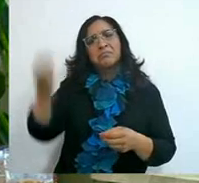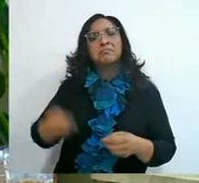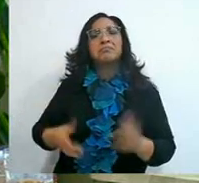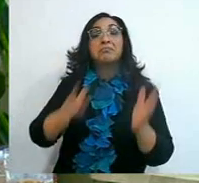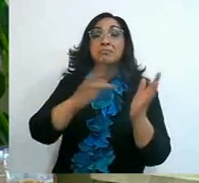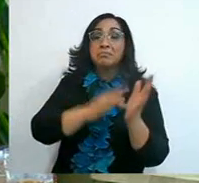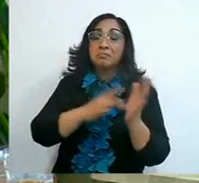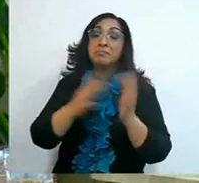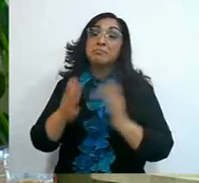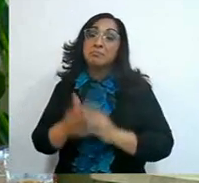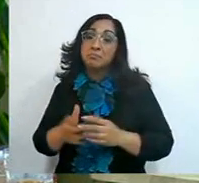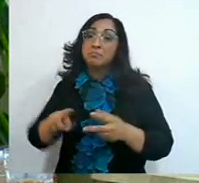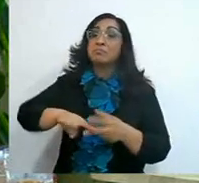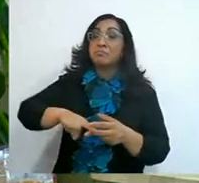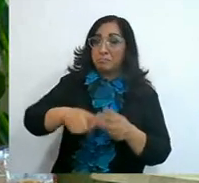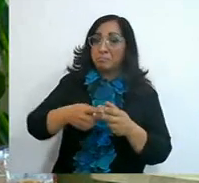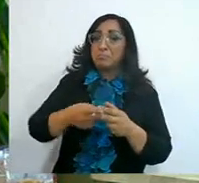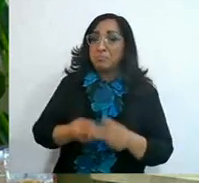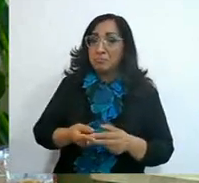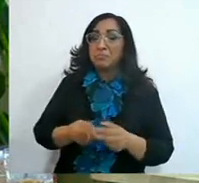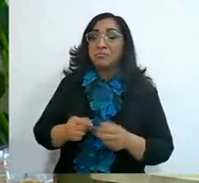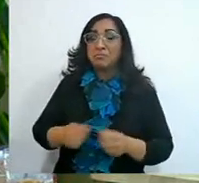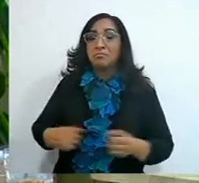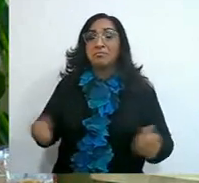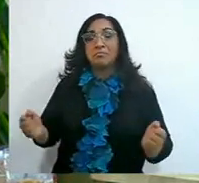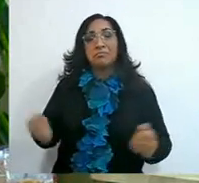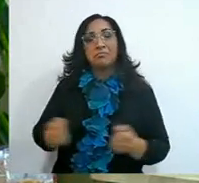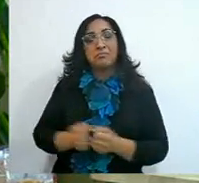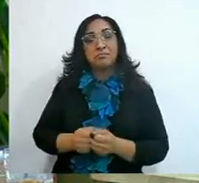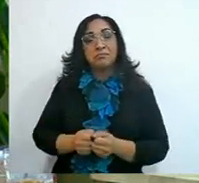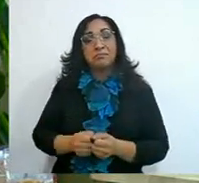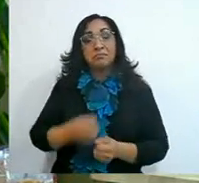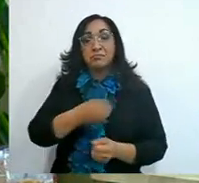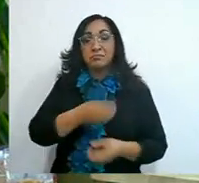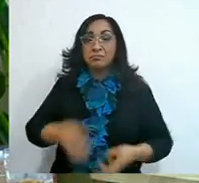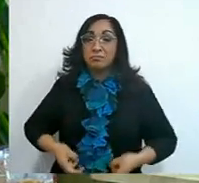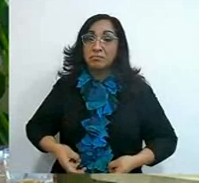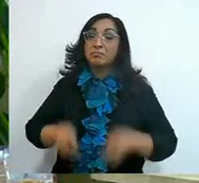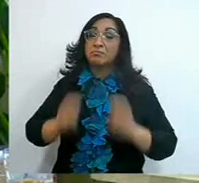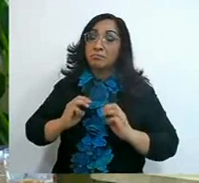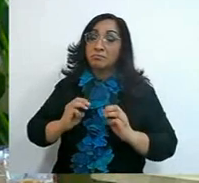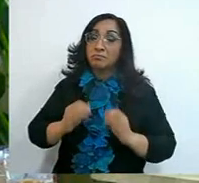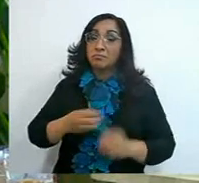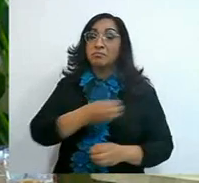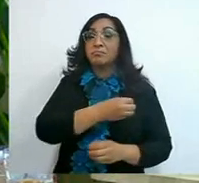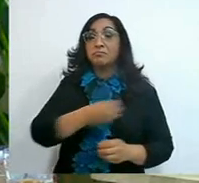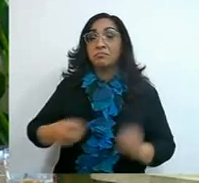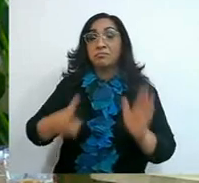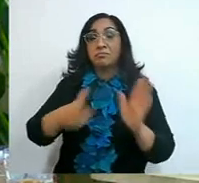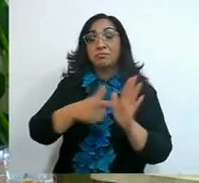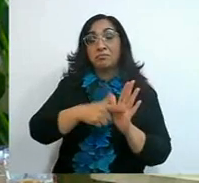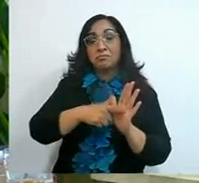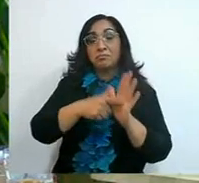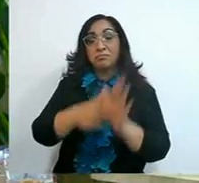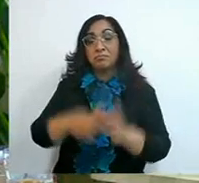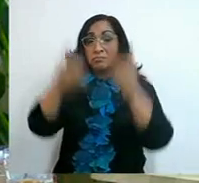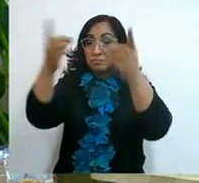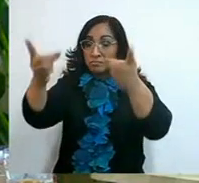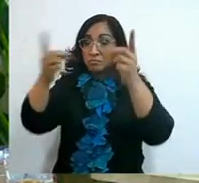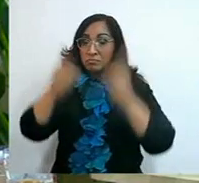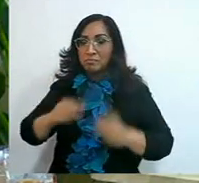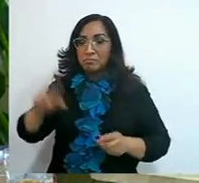vamos a empezar, vamos a iniciar con el mandamiento, el noveno mandamiento, no